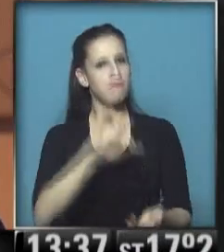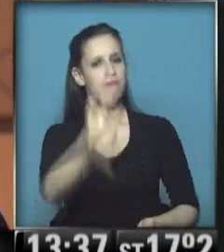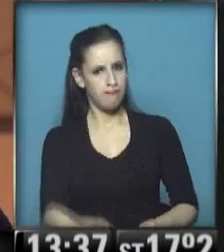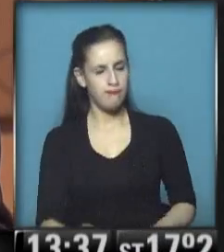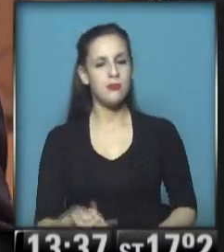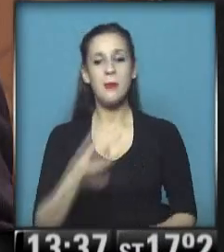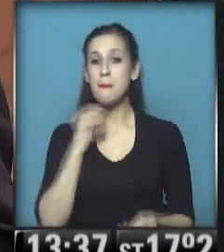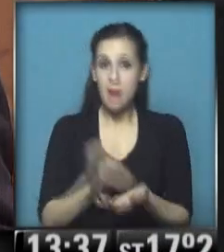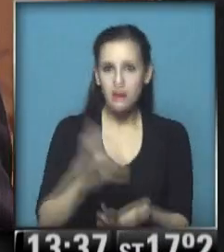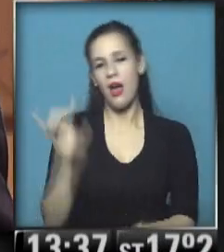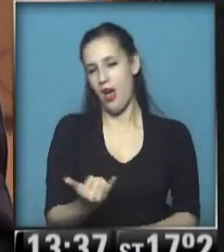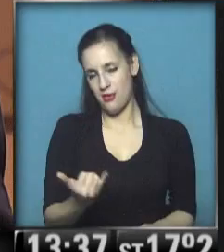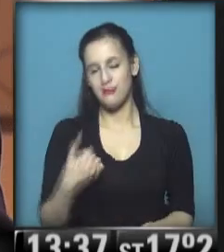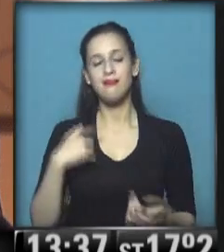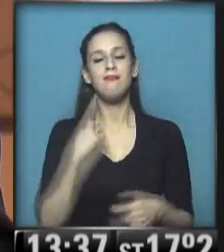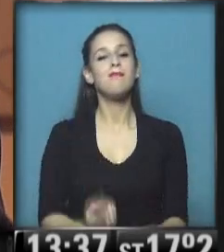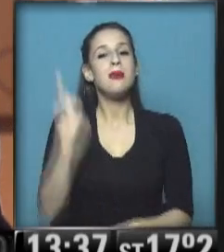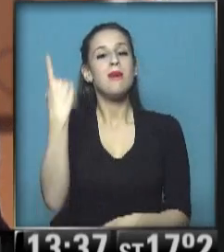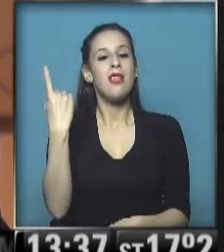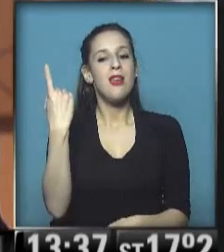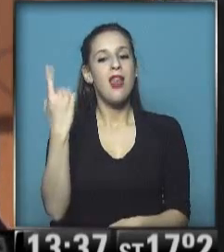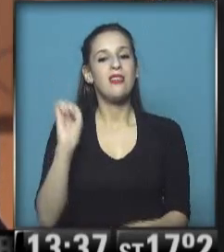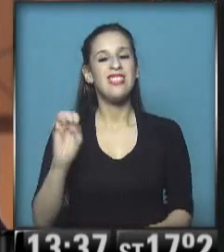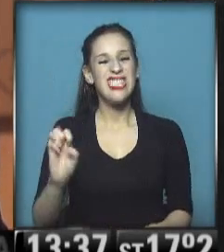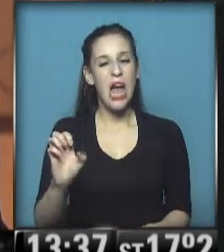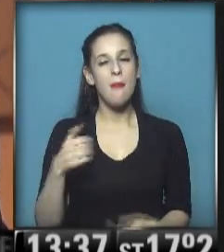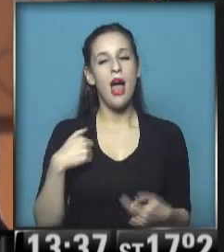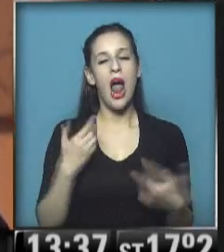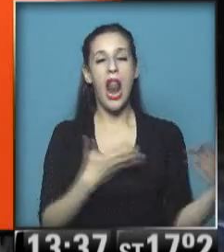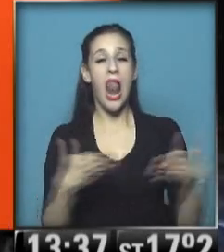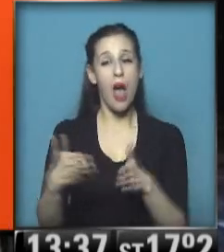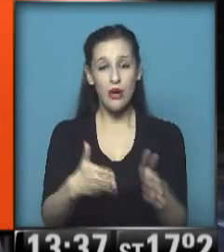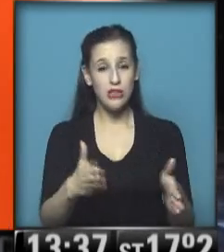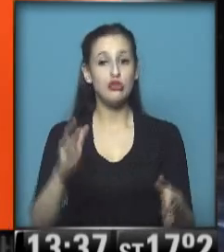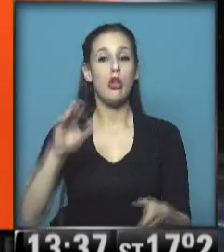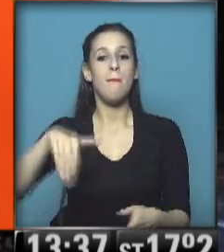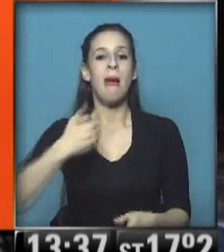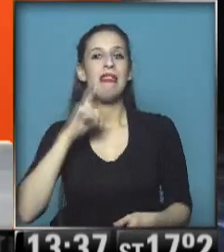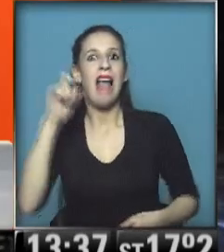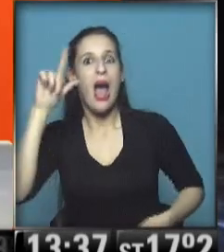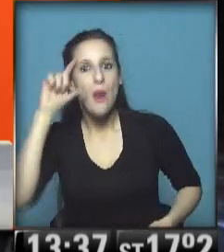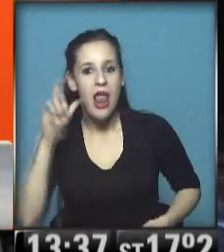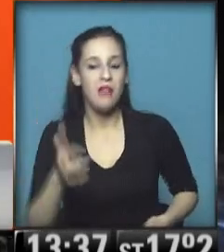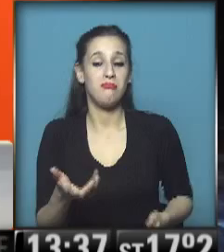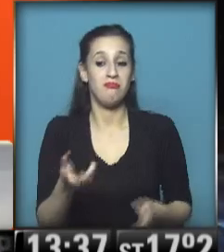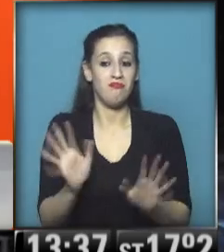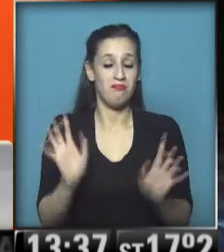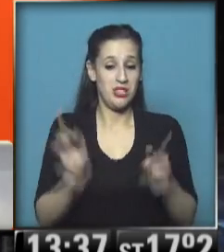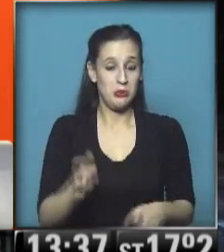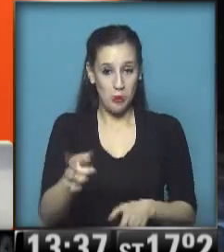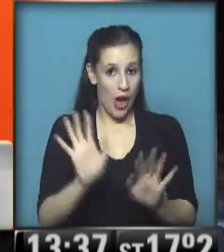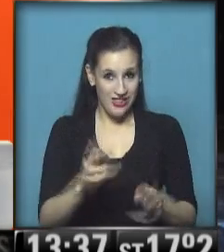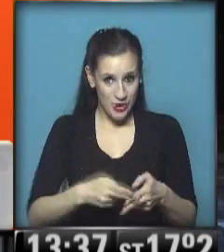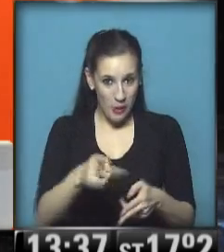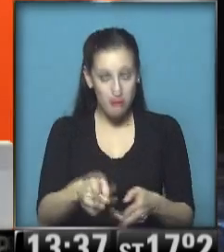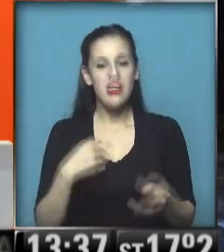más propuestas? Tenemos. Y la primera de ellas se llama Laberinto Masticable. Sí, ese es el nombre superácidos que